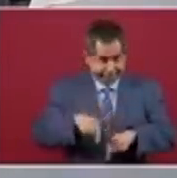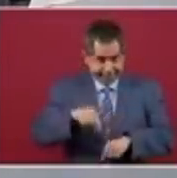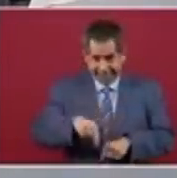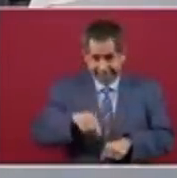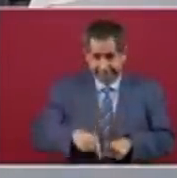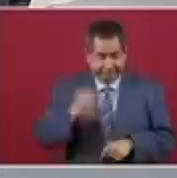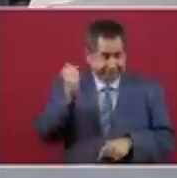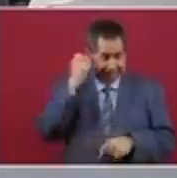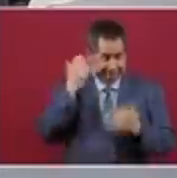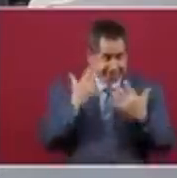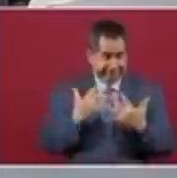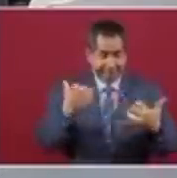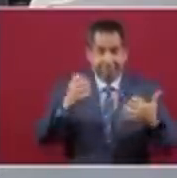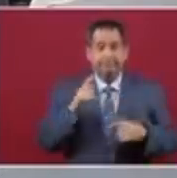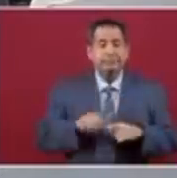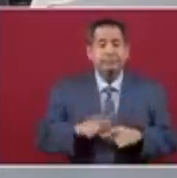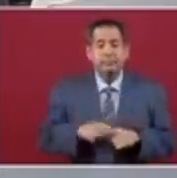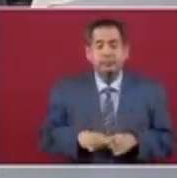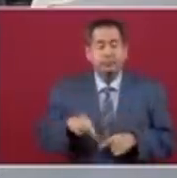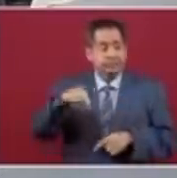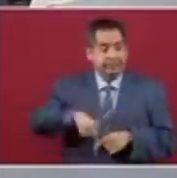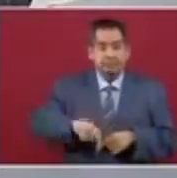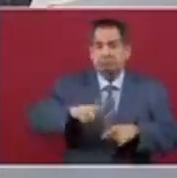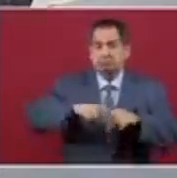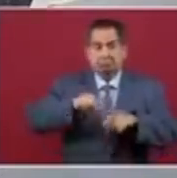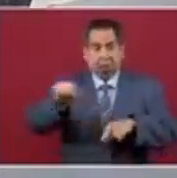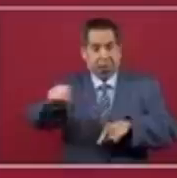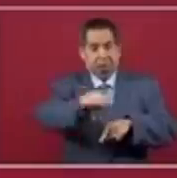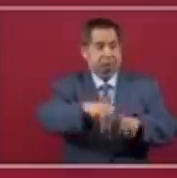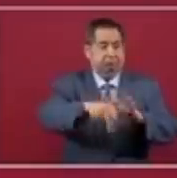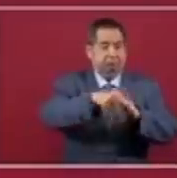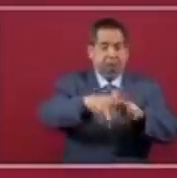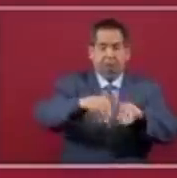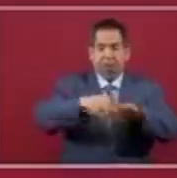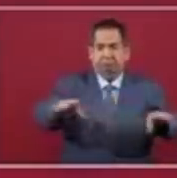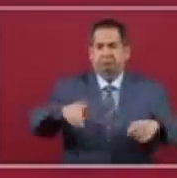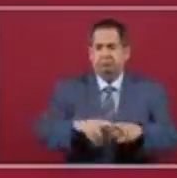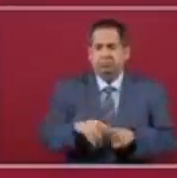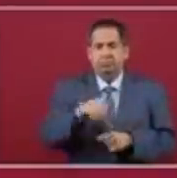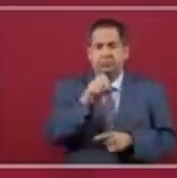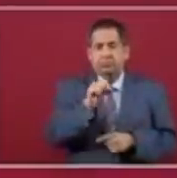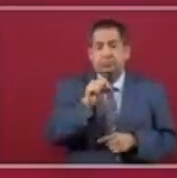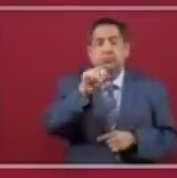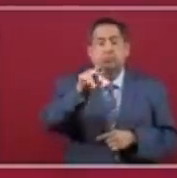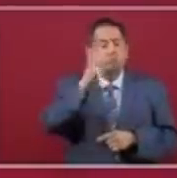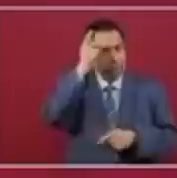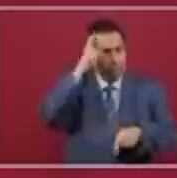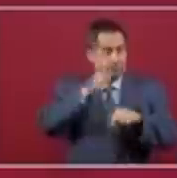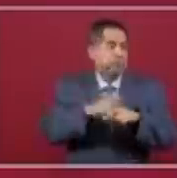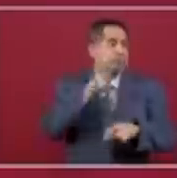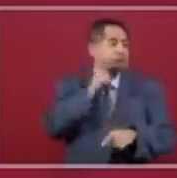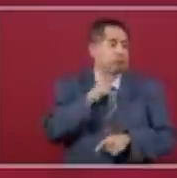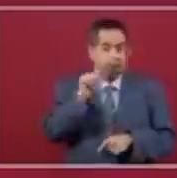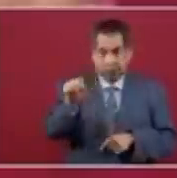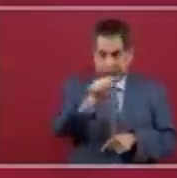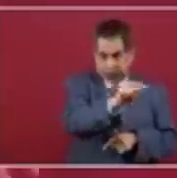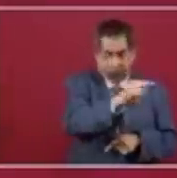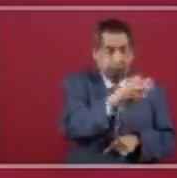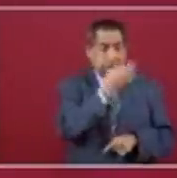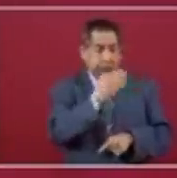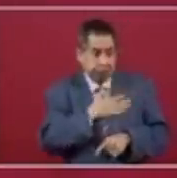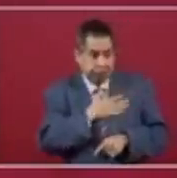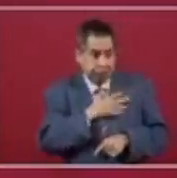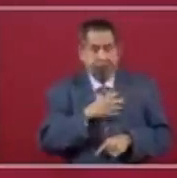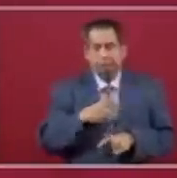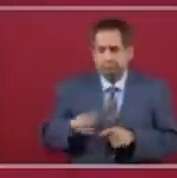esta conferencia, salió lo del subdirector de Pemex, ¿no? O sea, que no